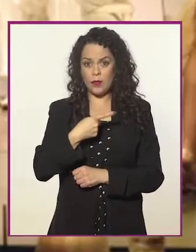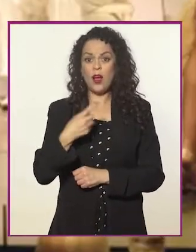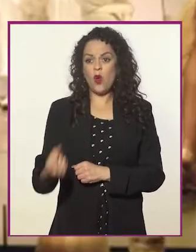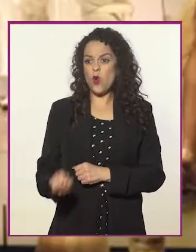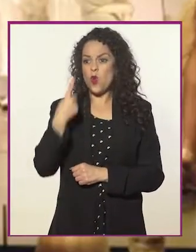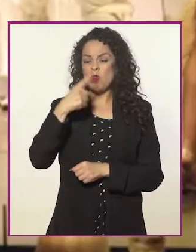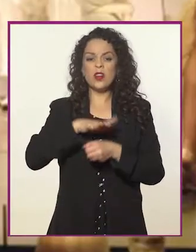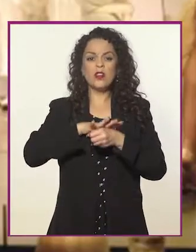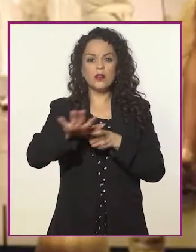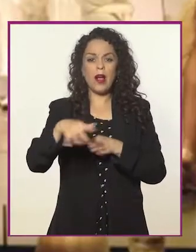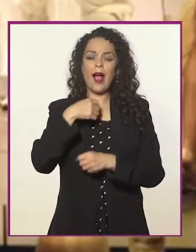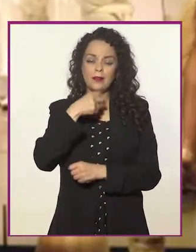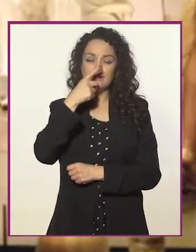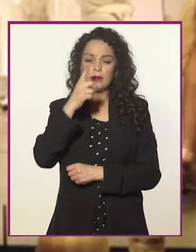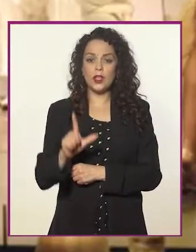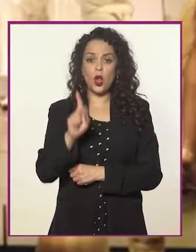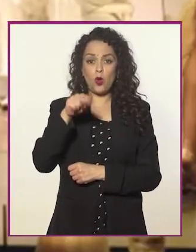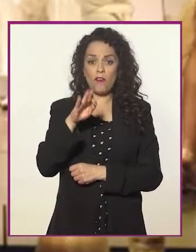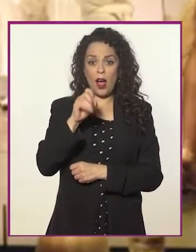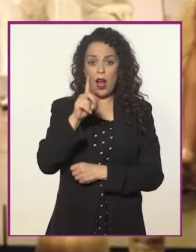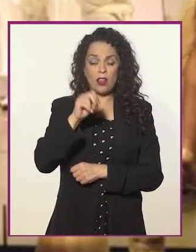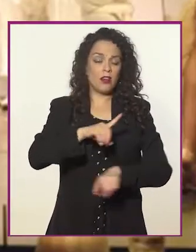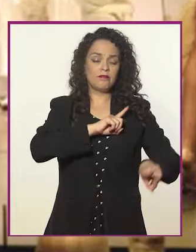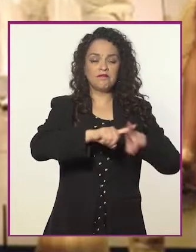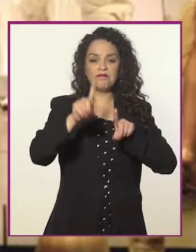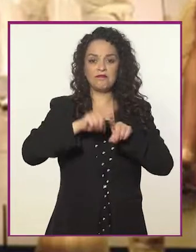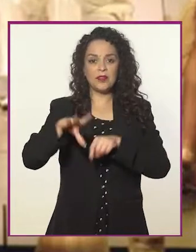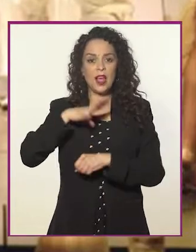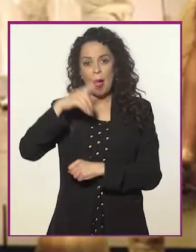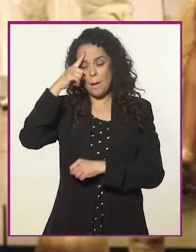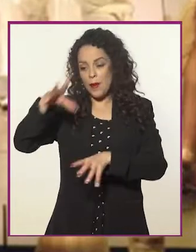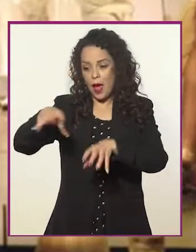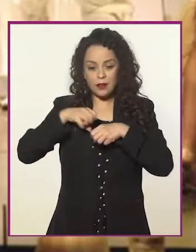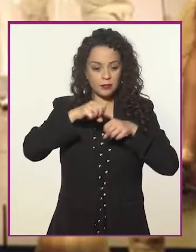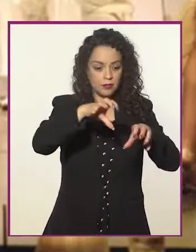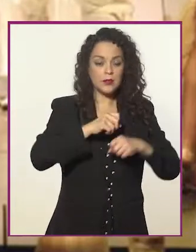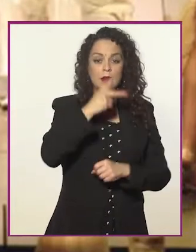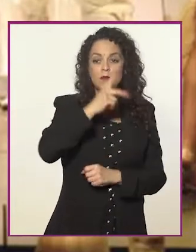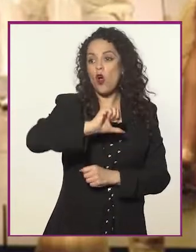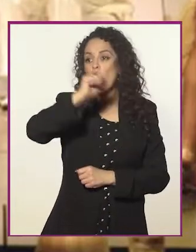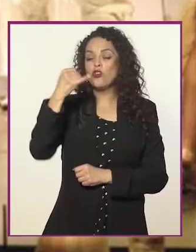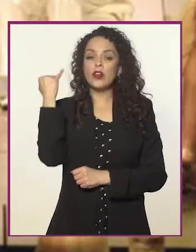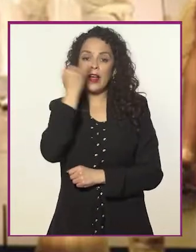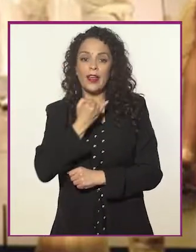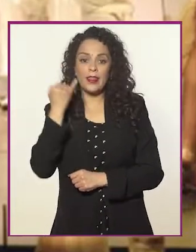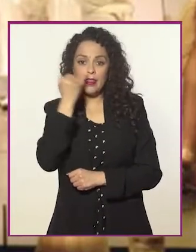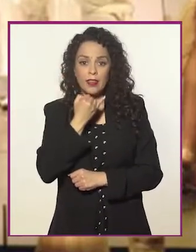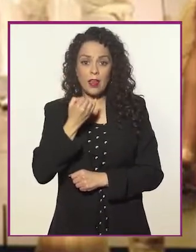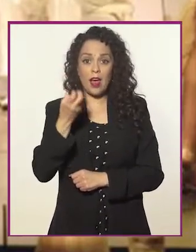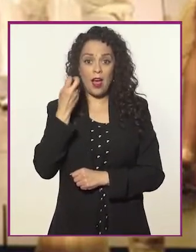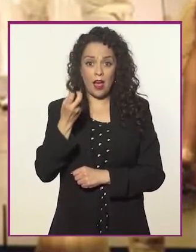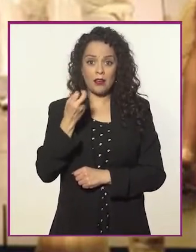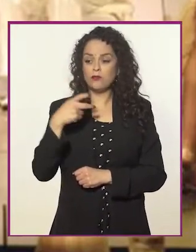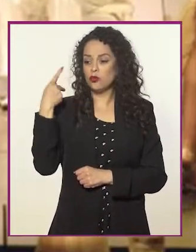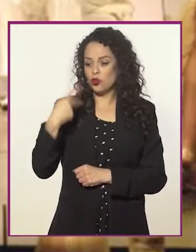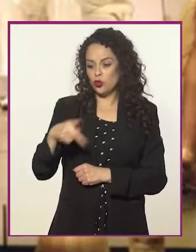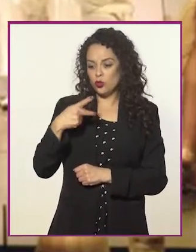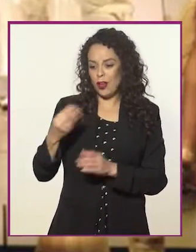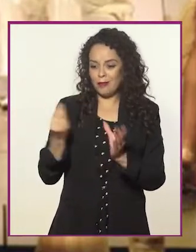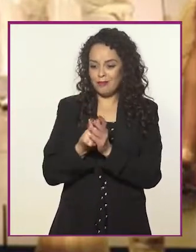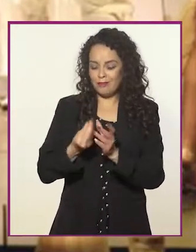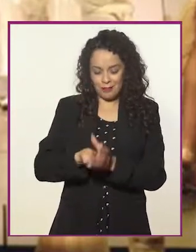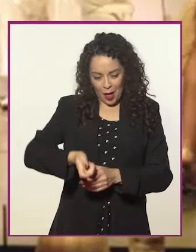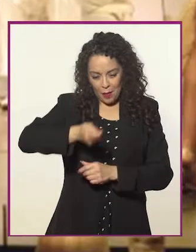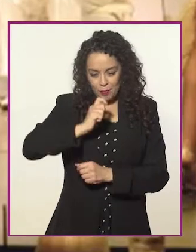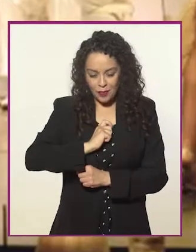hace único, te diría que el lunfardo ha sido muy versátil para apropiarse de palabras de otros idiomas y darle un sentido propio,